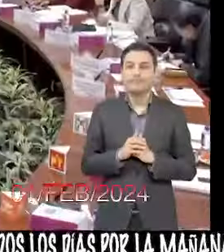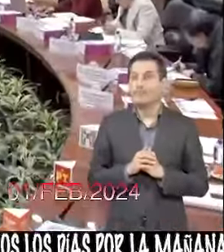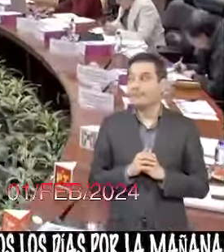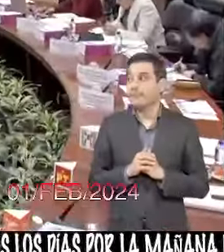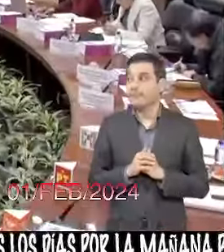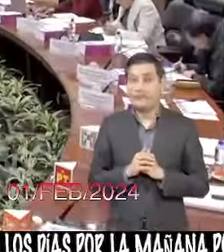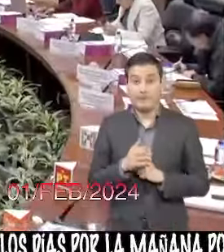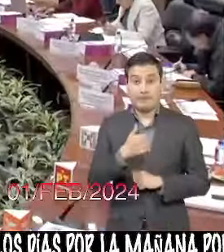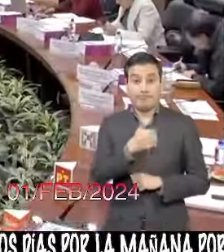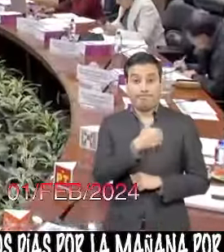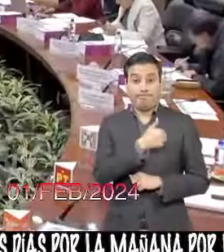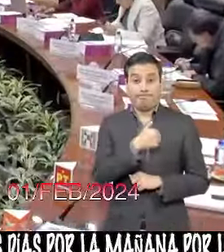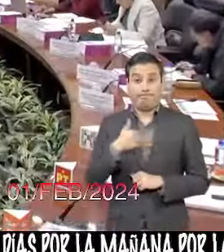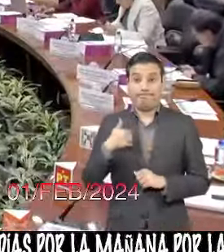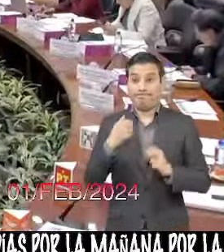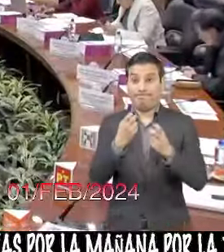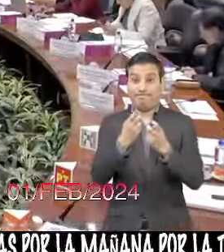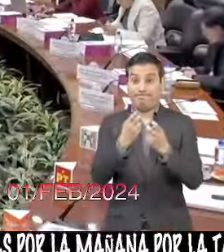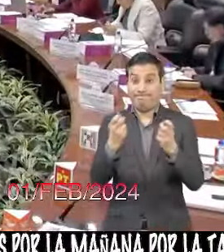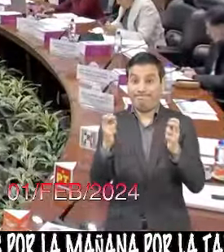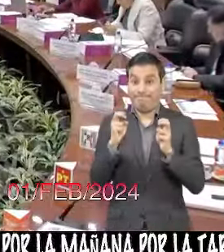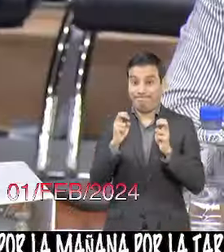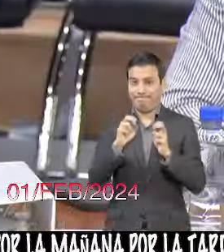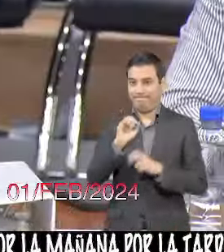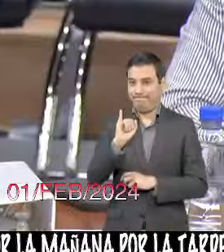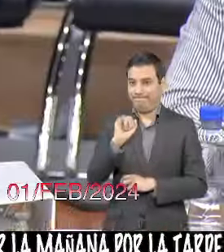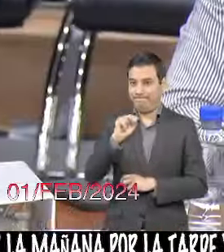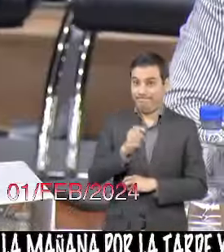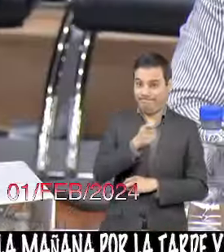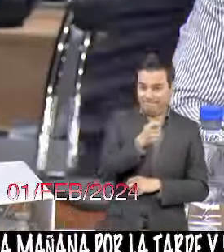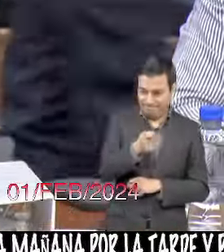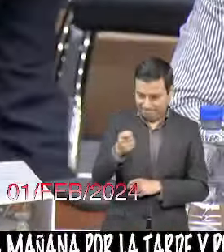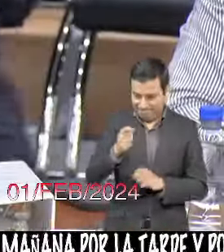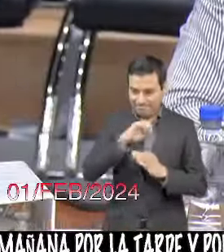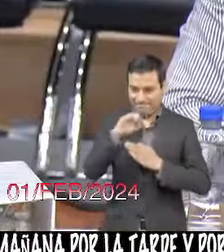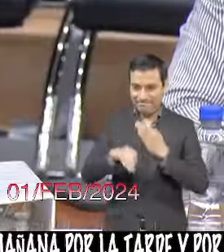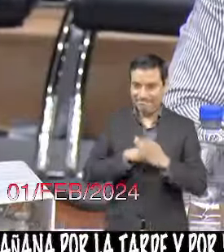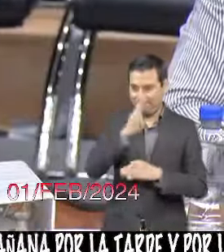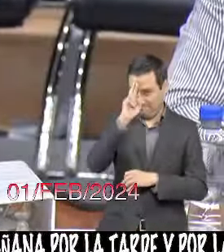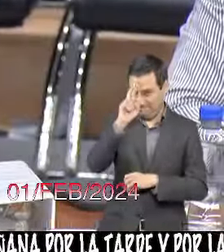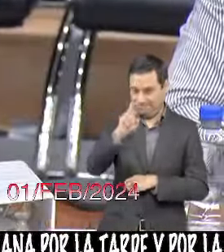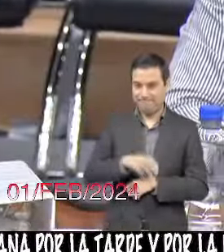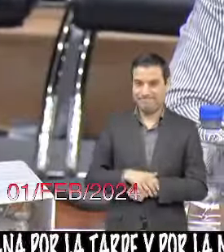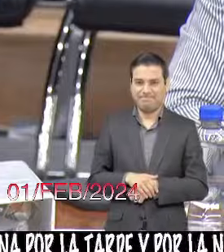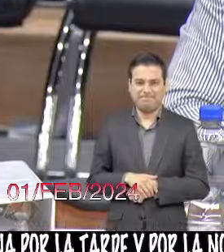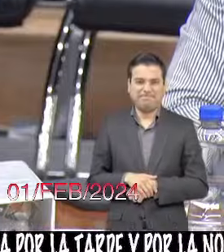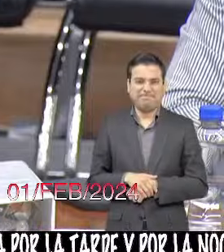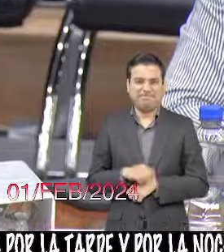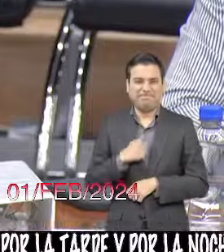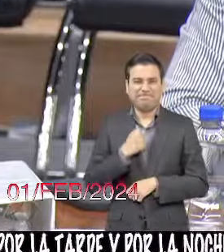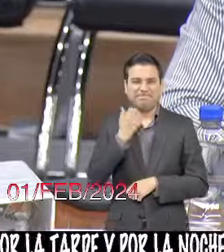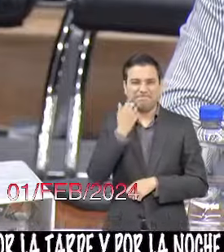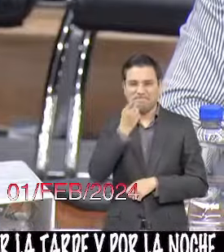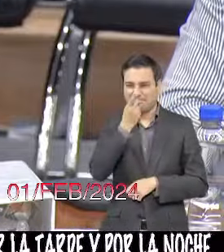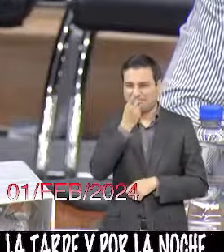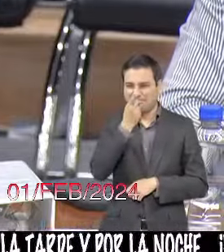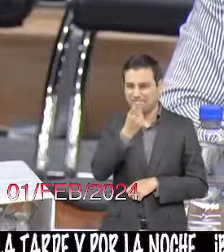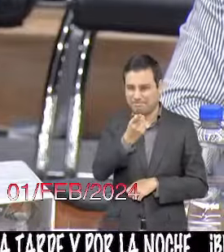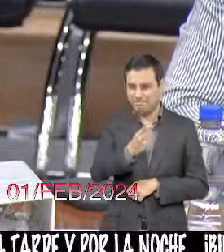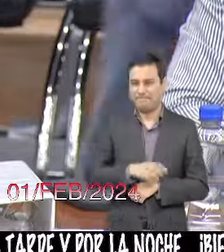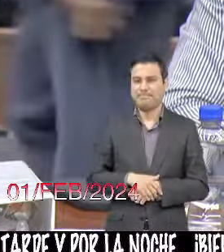y los integrantes de este Consejo General del Instituto Nacional Electoral. Decirles que la